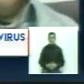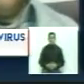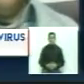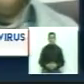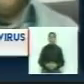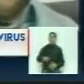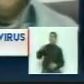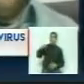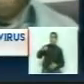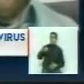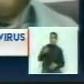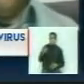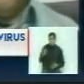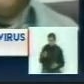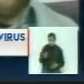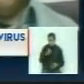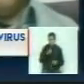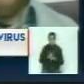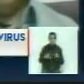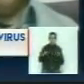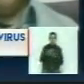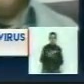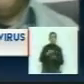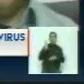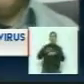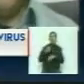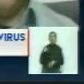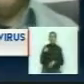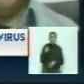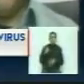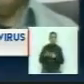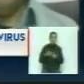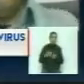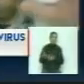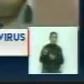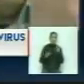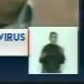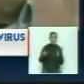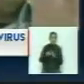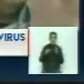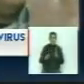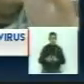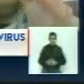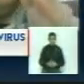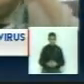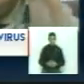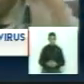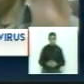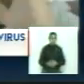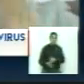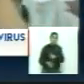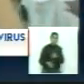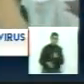Sí, es, como te decía, una mezcla de irresponsabilidad ciudadana, que también hay un grupo que es